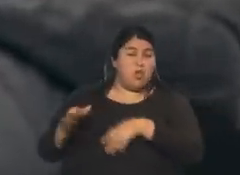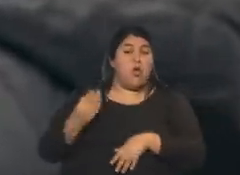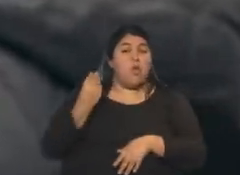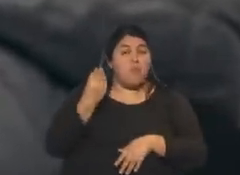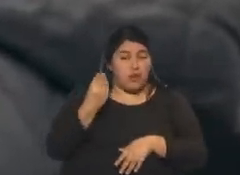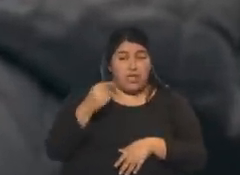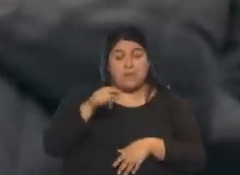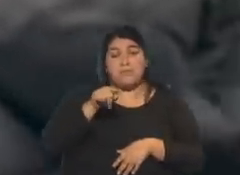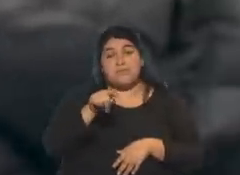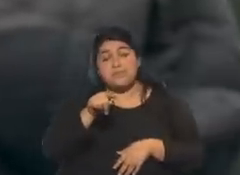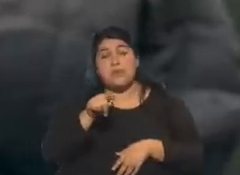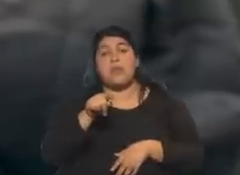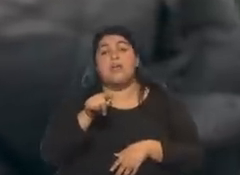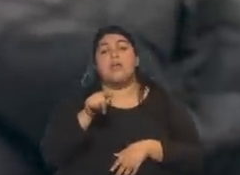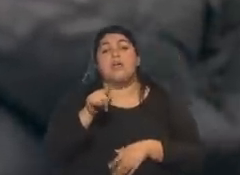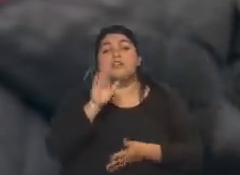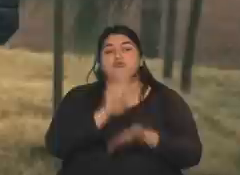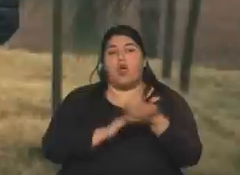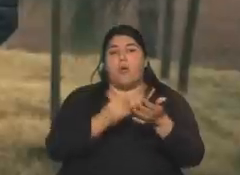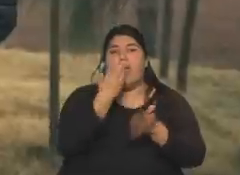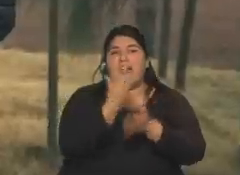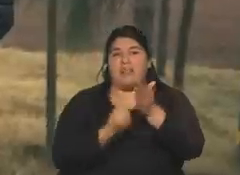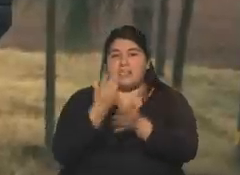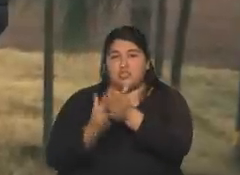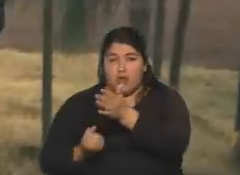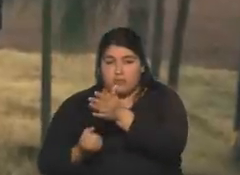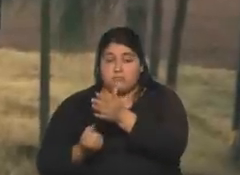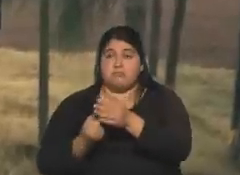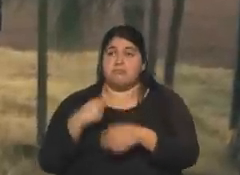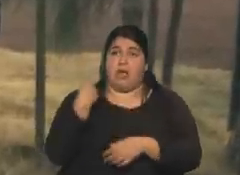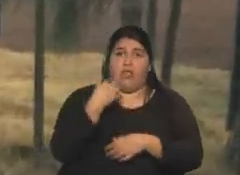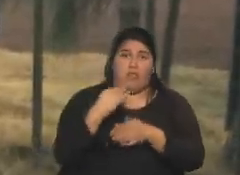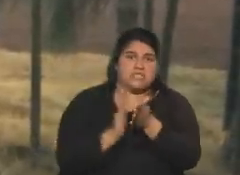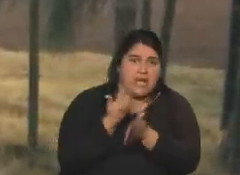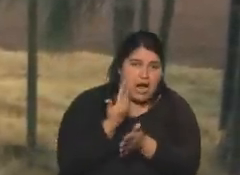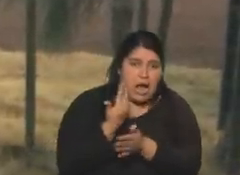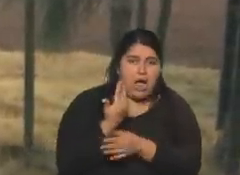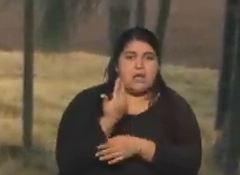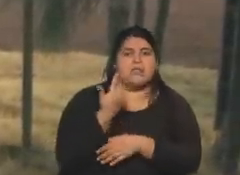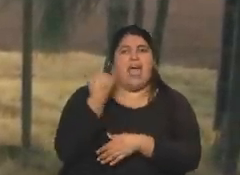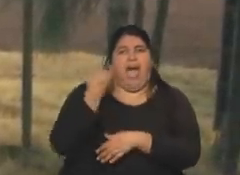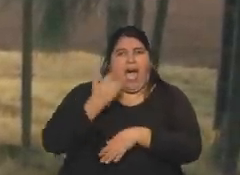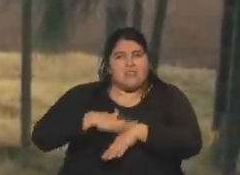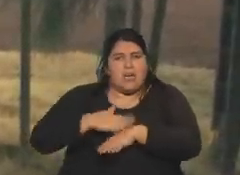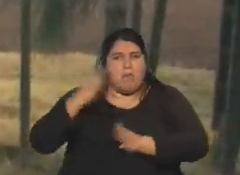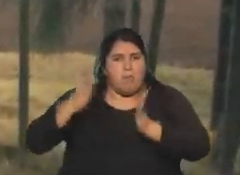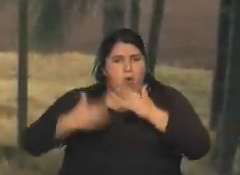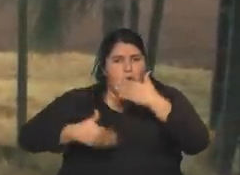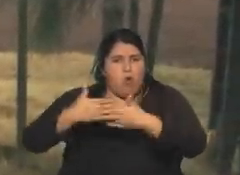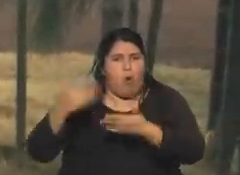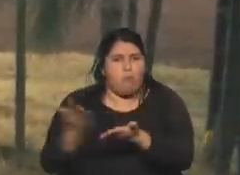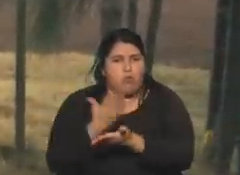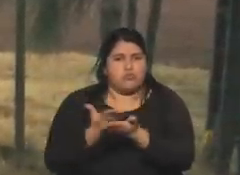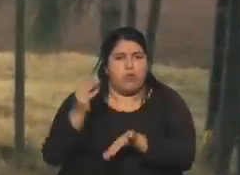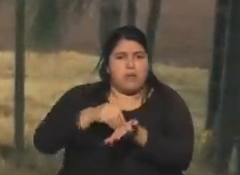enemigos de las retenciones te dicen, bueno, hay que sacar las retenciones, tenemos una oportunidad histórica, hay que producir más. ¿Dónde